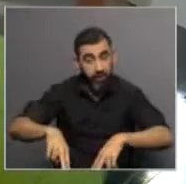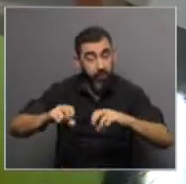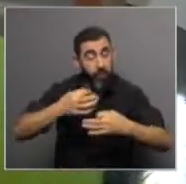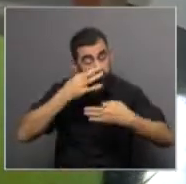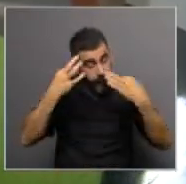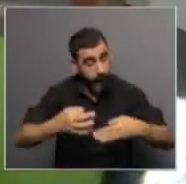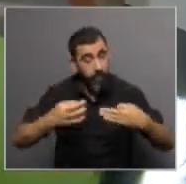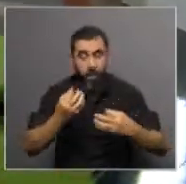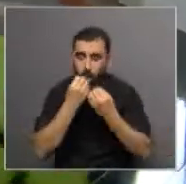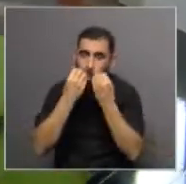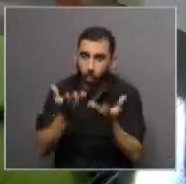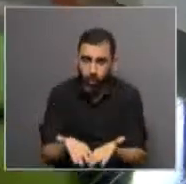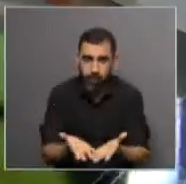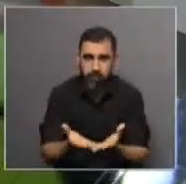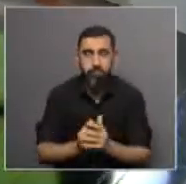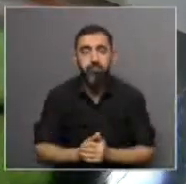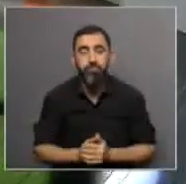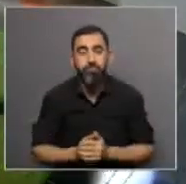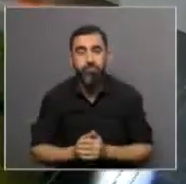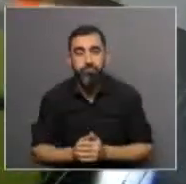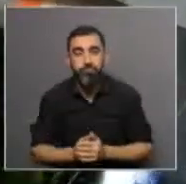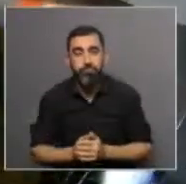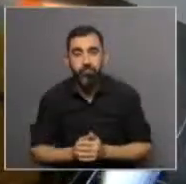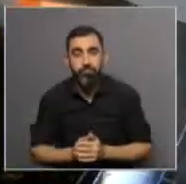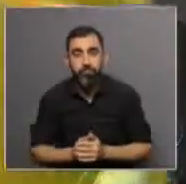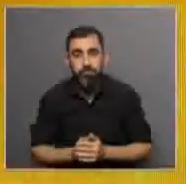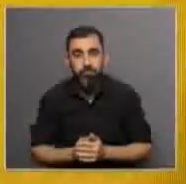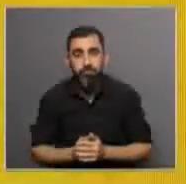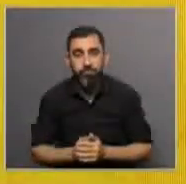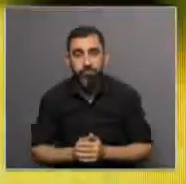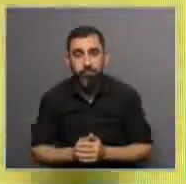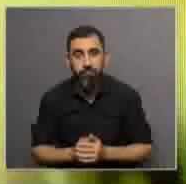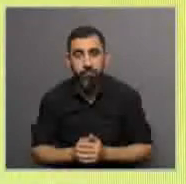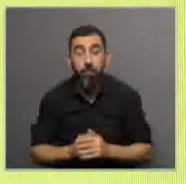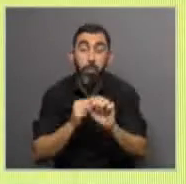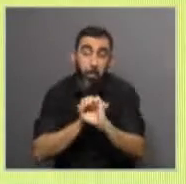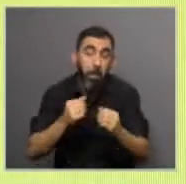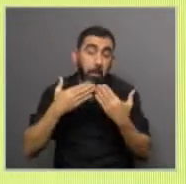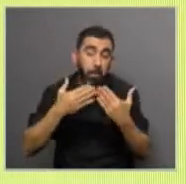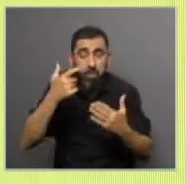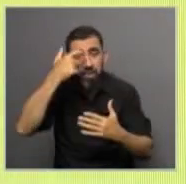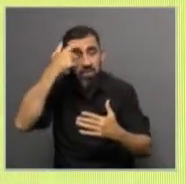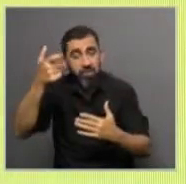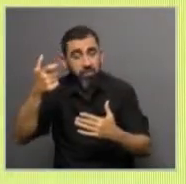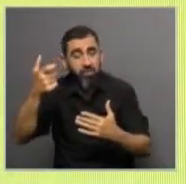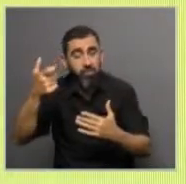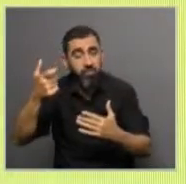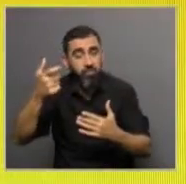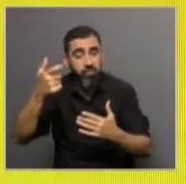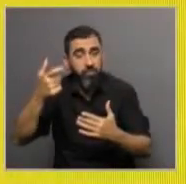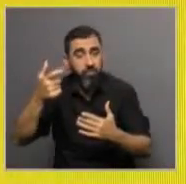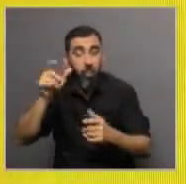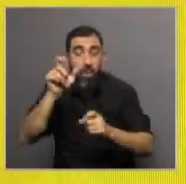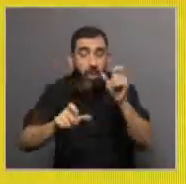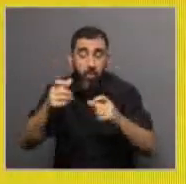son muy buenas y dan para muchos más informes, ¿verdad? Y ellas Sí. se le puede consultar a los científicos cuando la